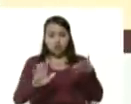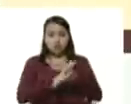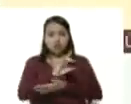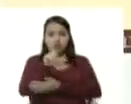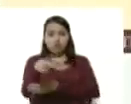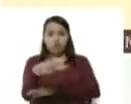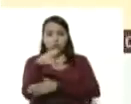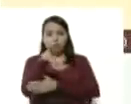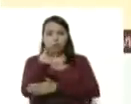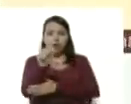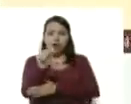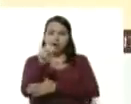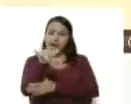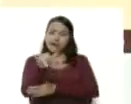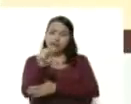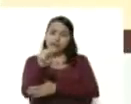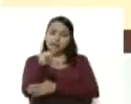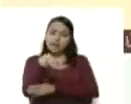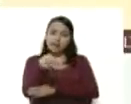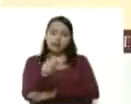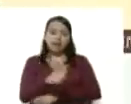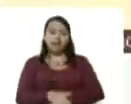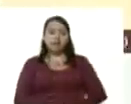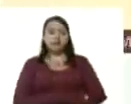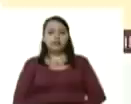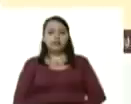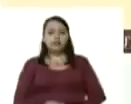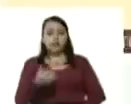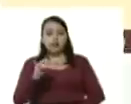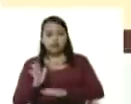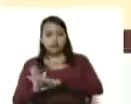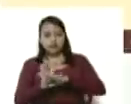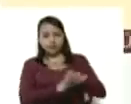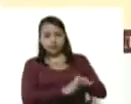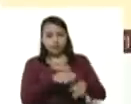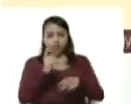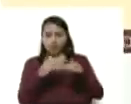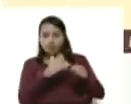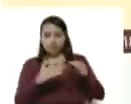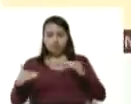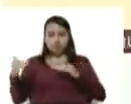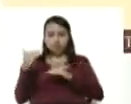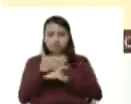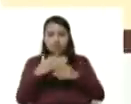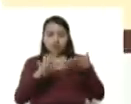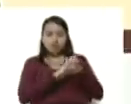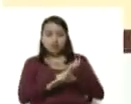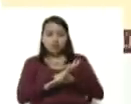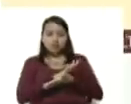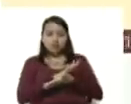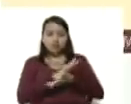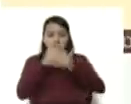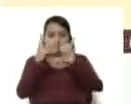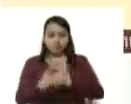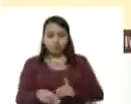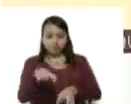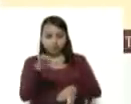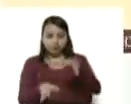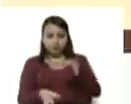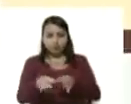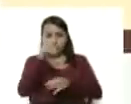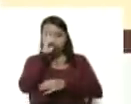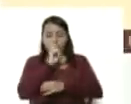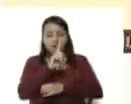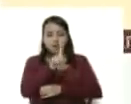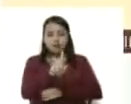Esequibo, desconociendo por completo, deja por lado algo superado, la existencia del laudo arbitral de